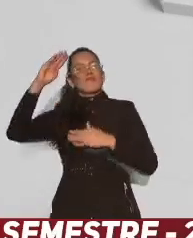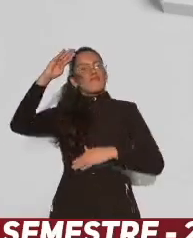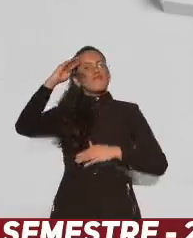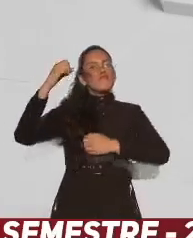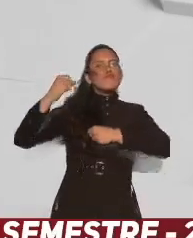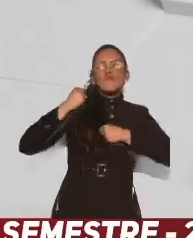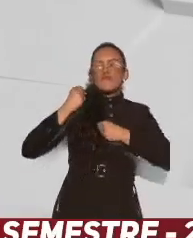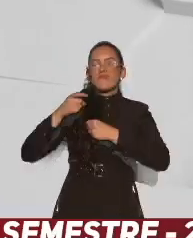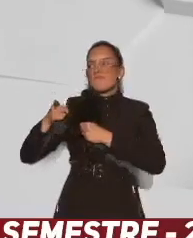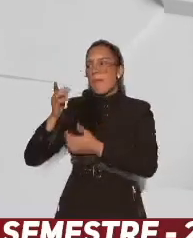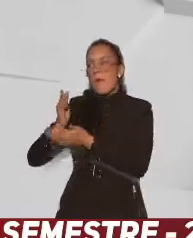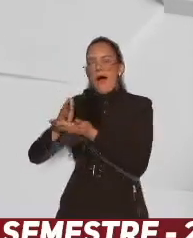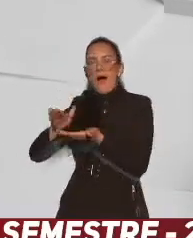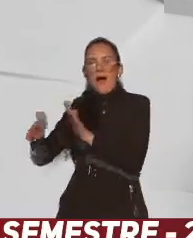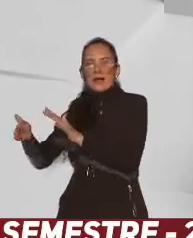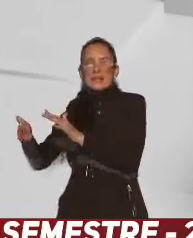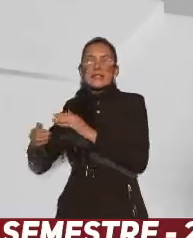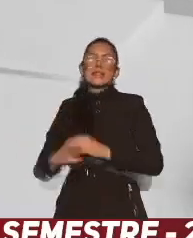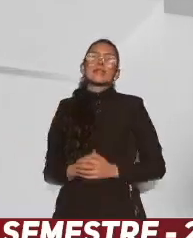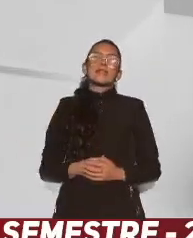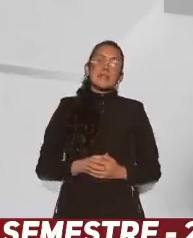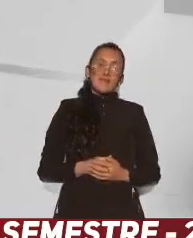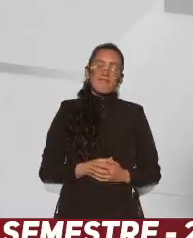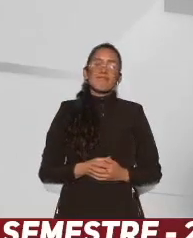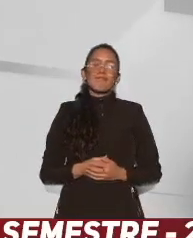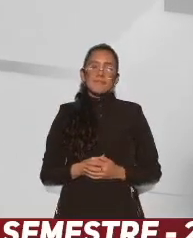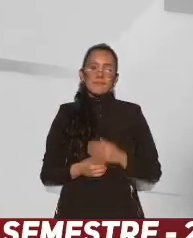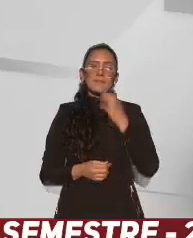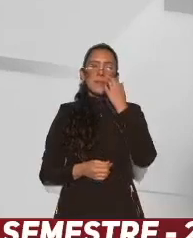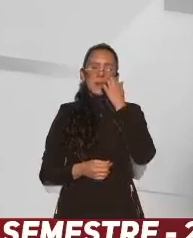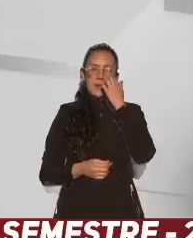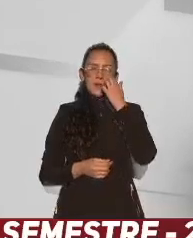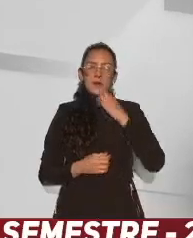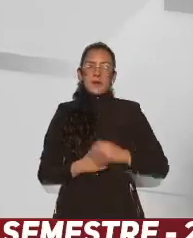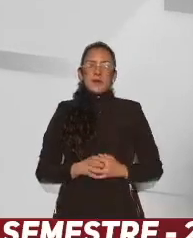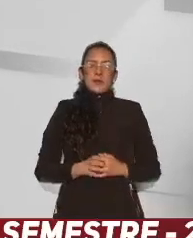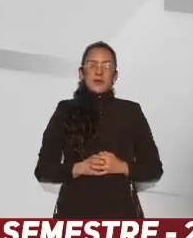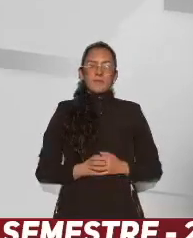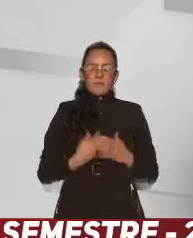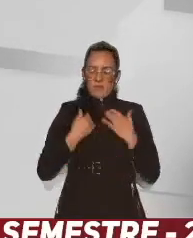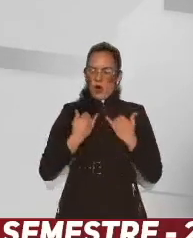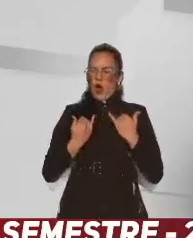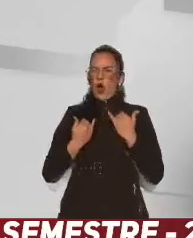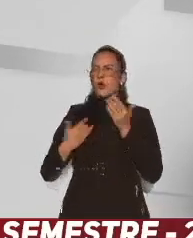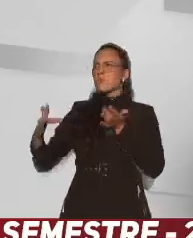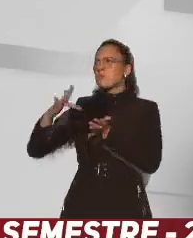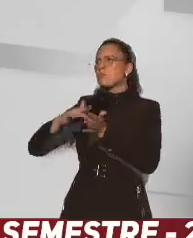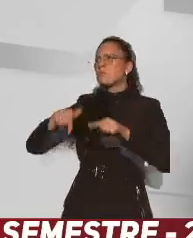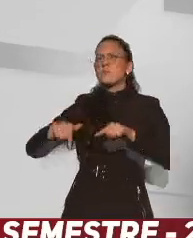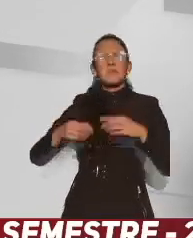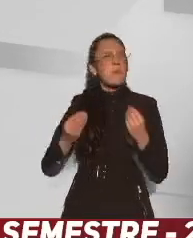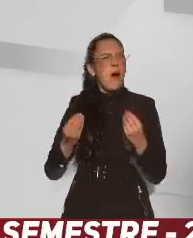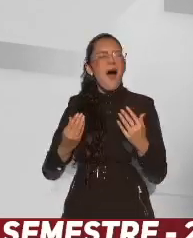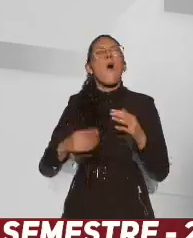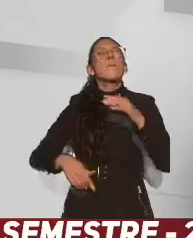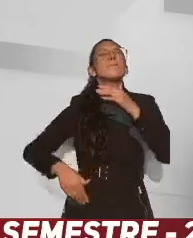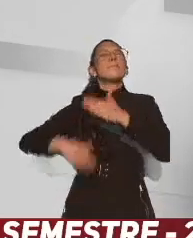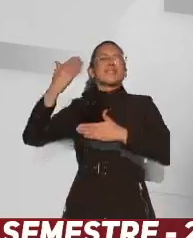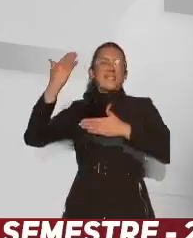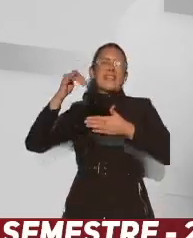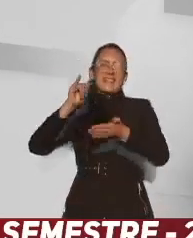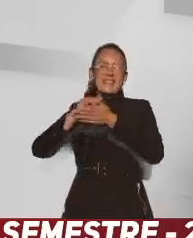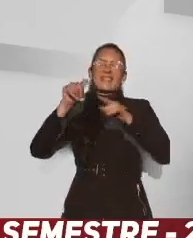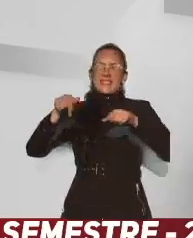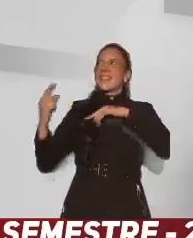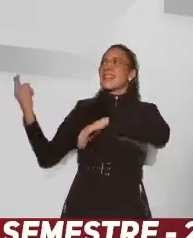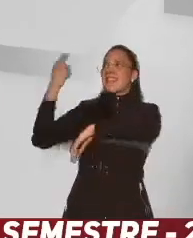Definitivamente alguien depende de ti. Hoy asisto para dar apertura a la rendición de cuentas